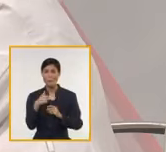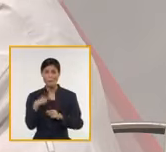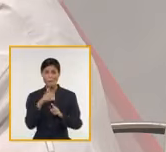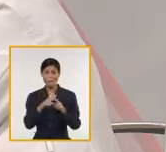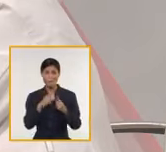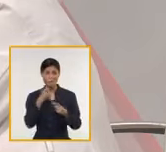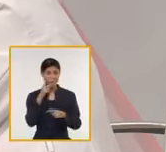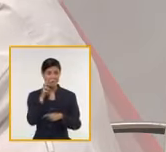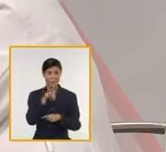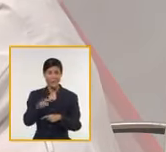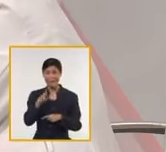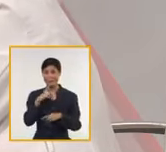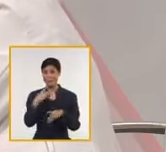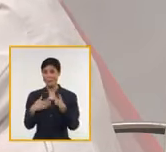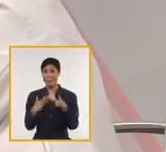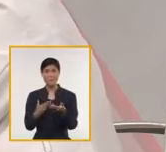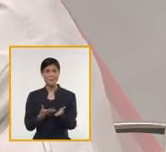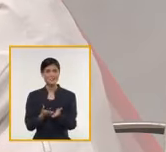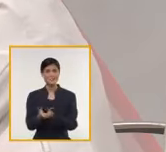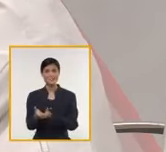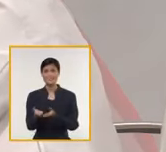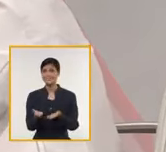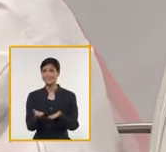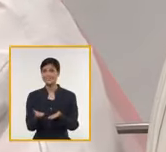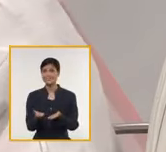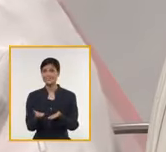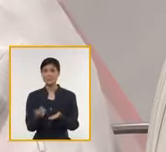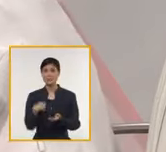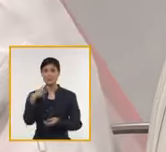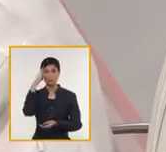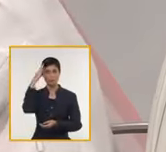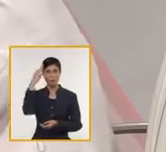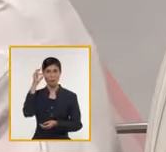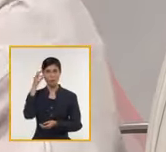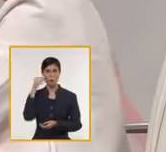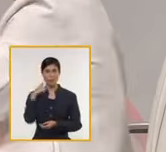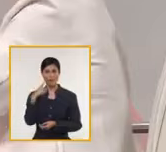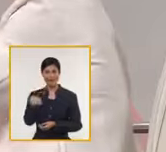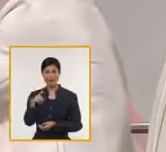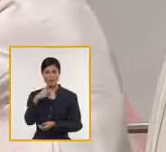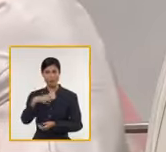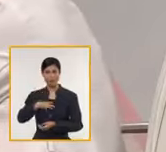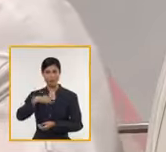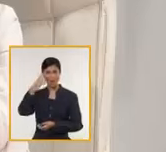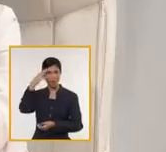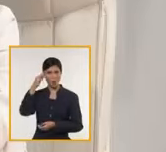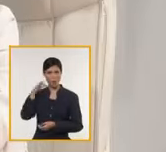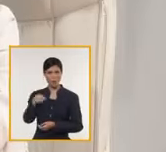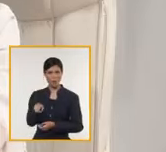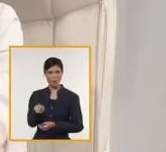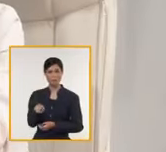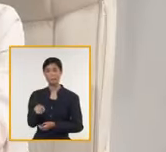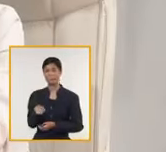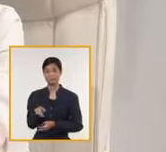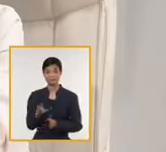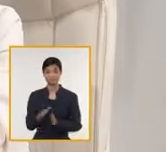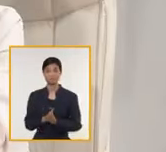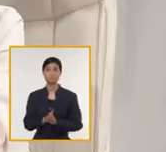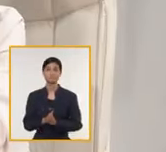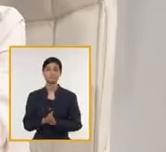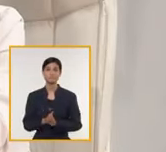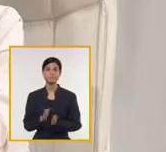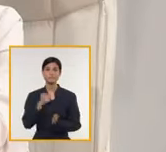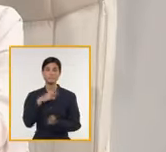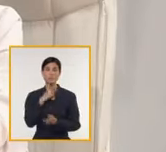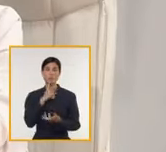es algo que se pueda aplicar al gobierno de Trump. La lógica y el despliegue es que está ahí. La lógica es que hay un despliegue que es